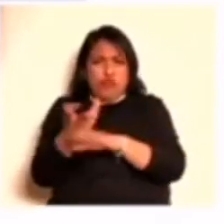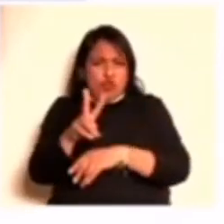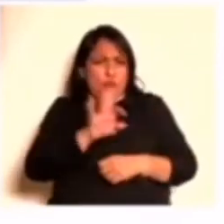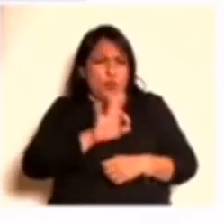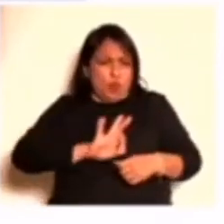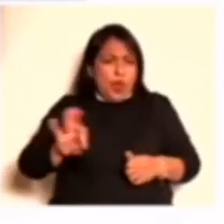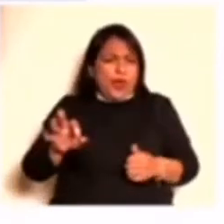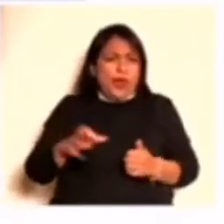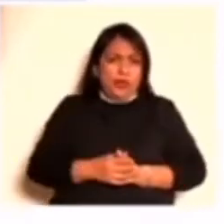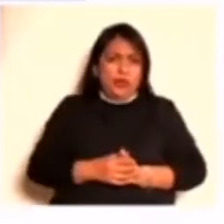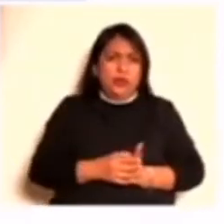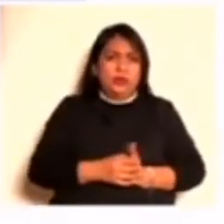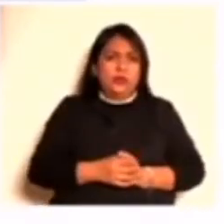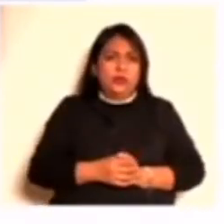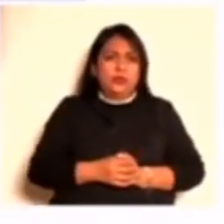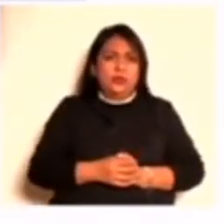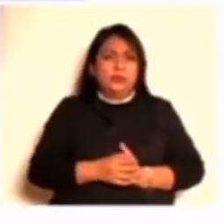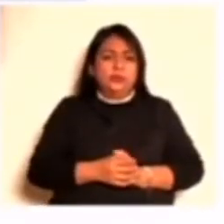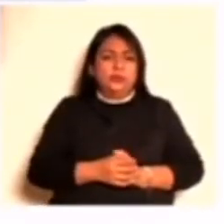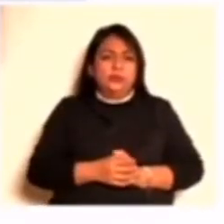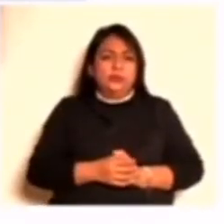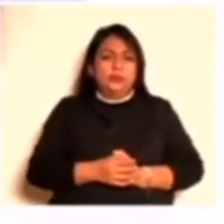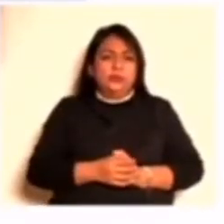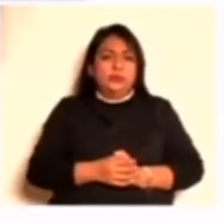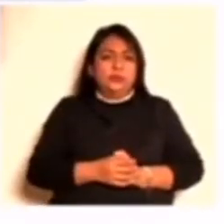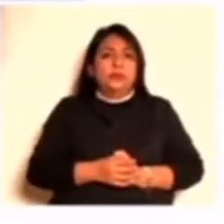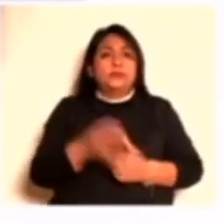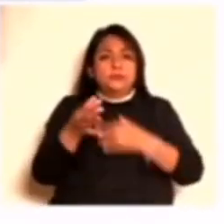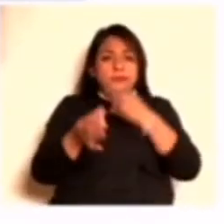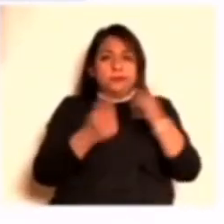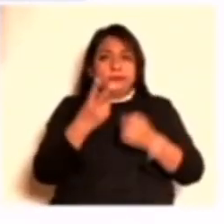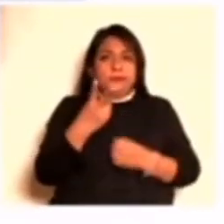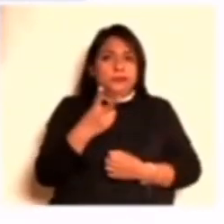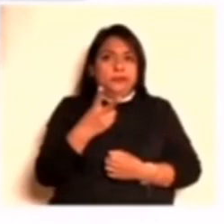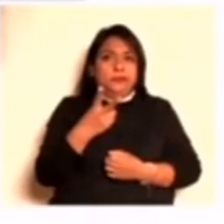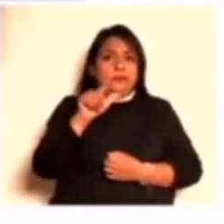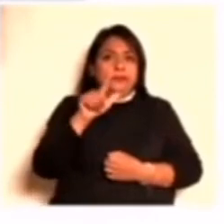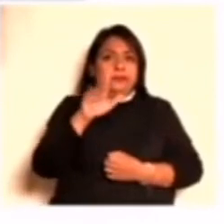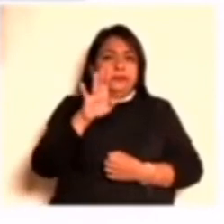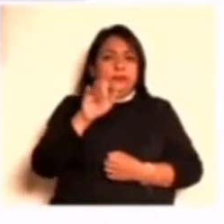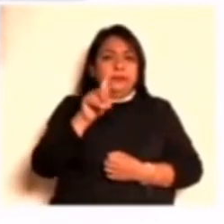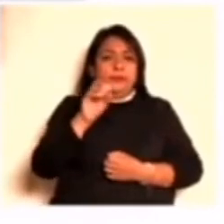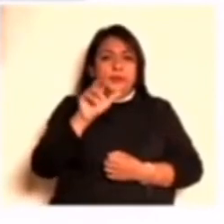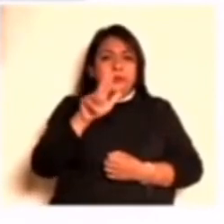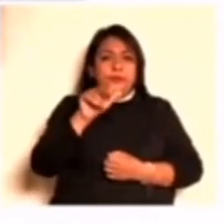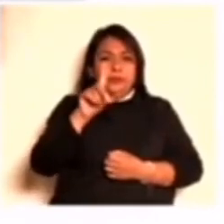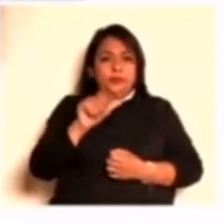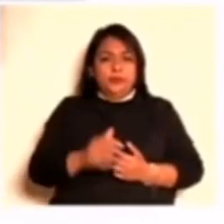Noticias 22, Alberto Aranda.